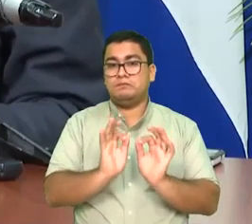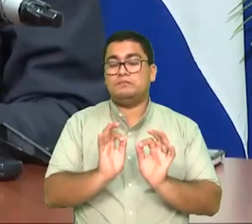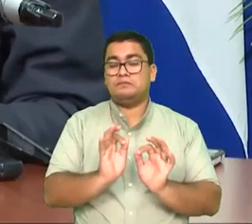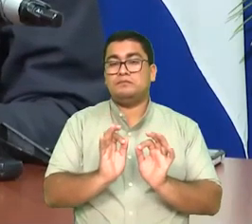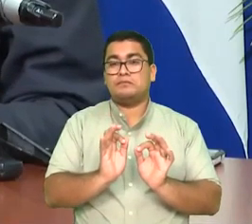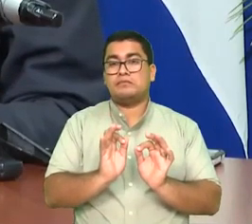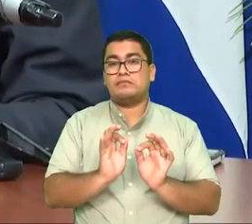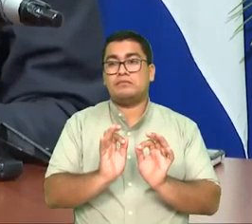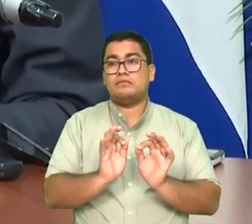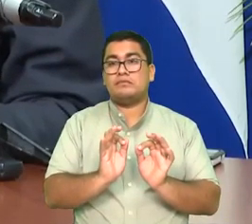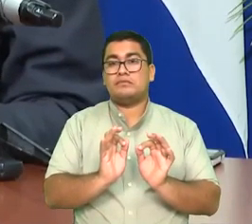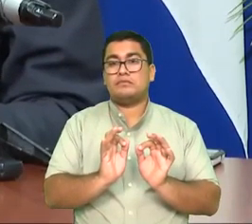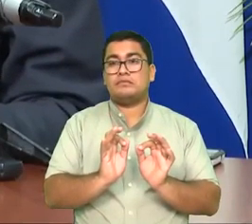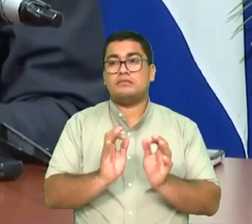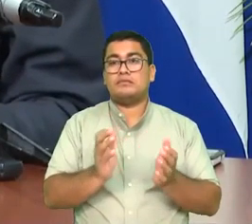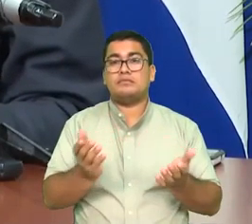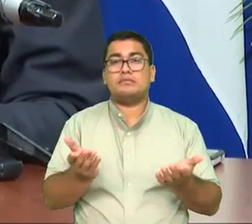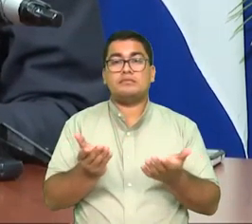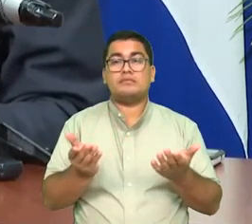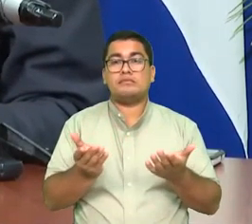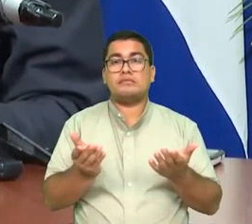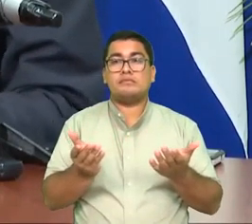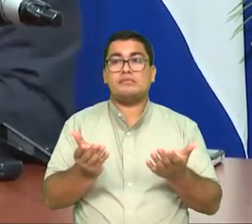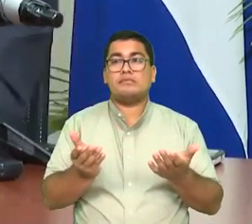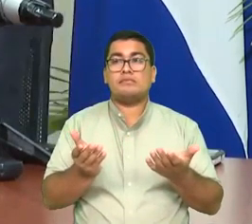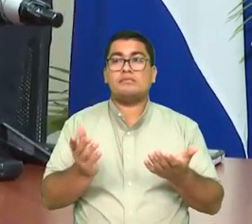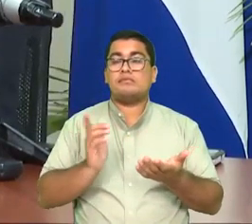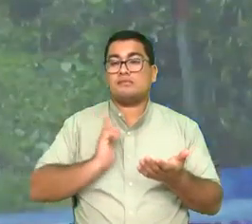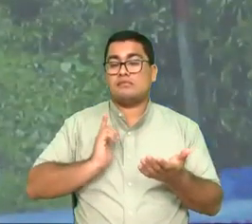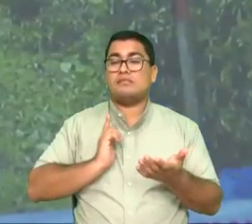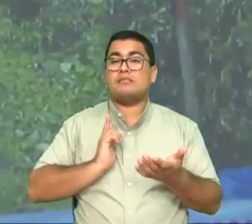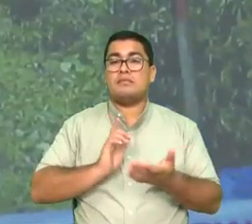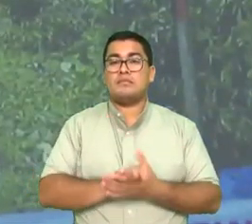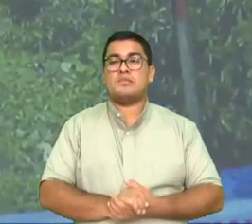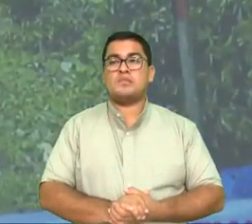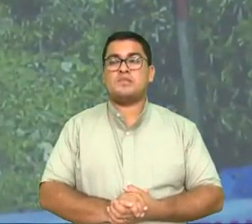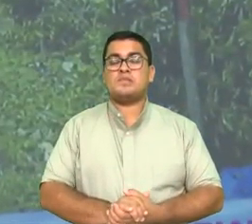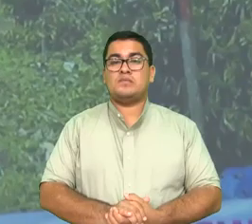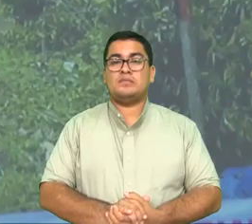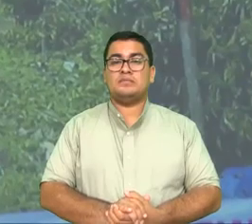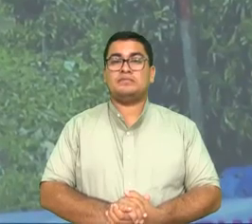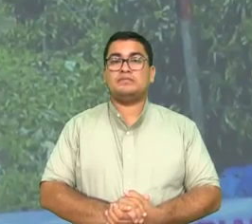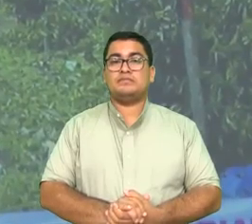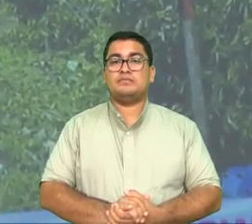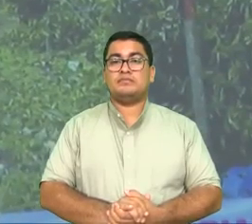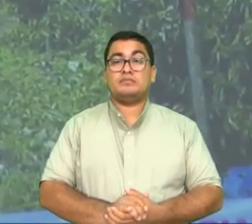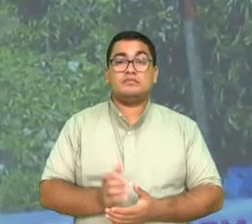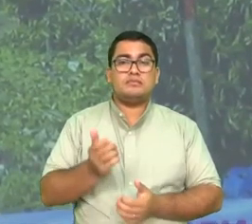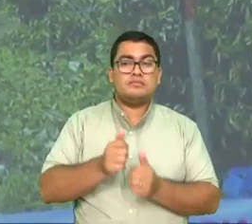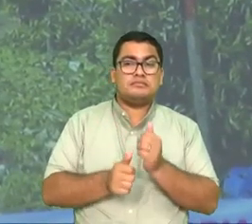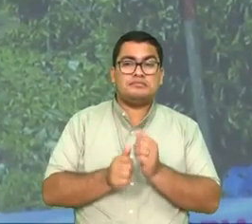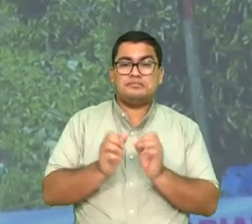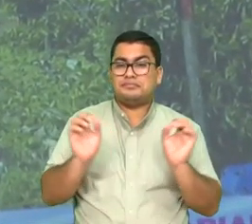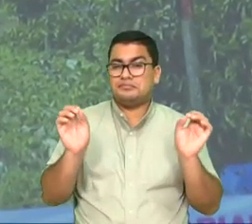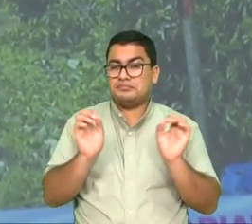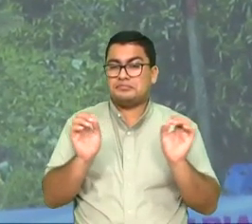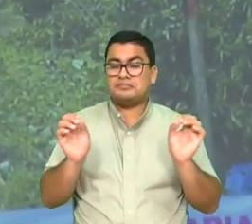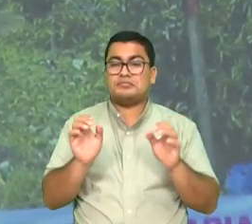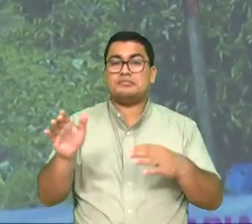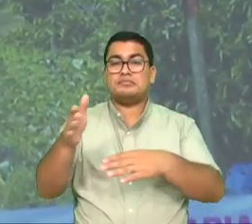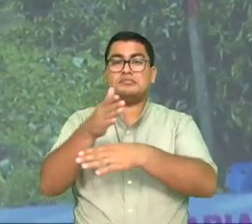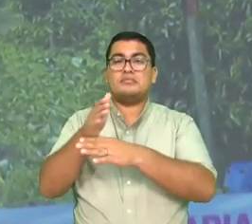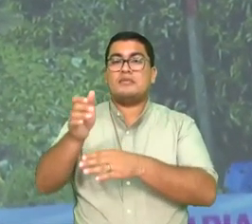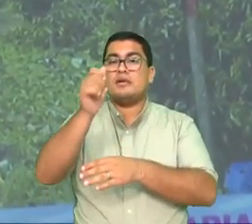de un generador eléctrico que tenemos ahí. Tampoco hay mayores afectaciones en las redes de abastecimiento